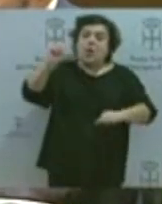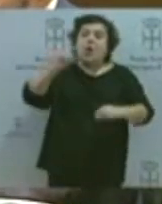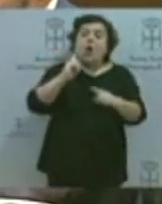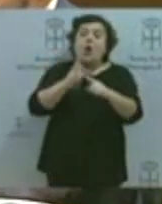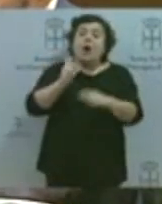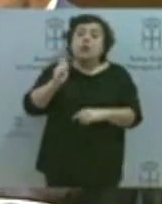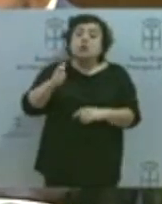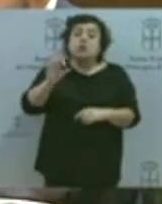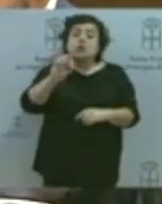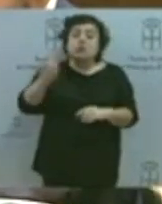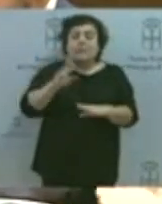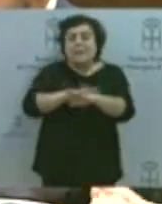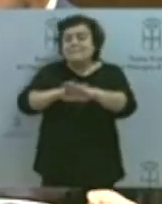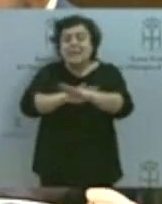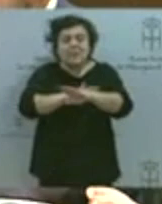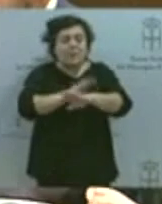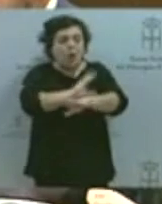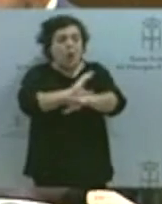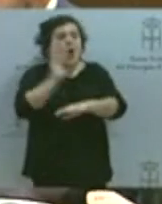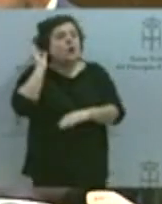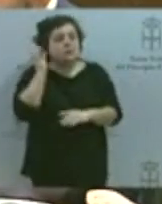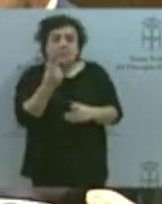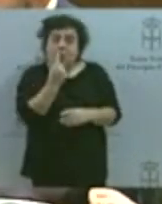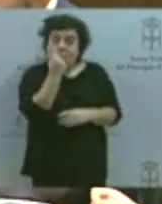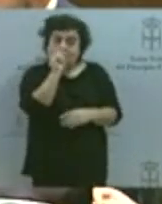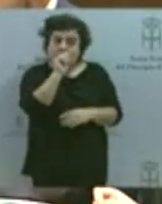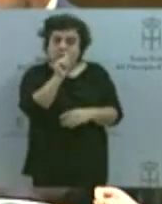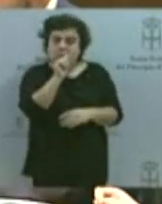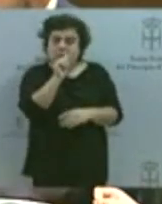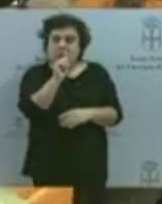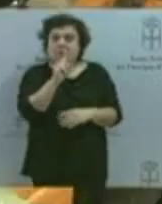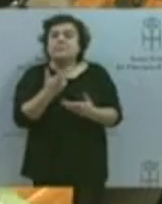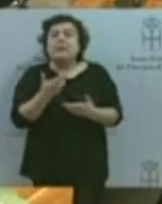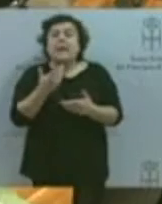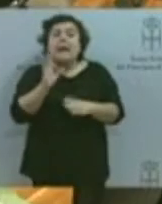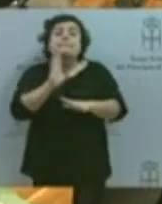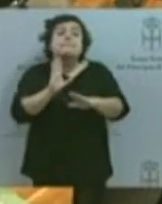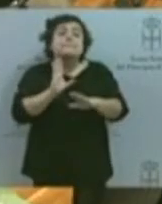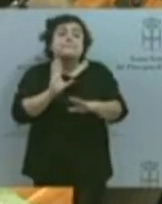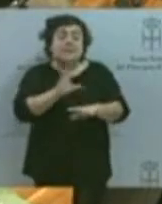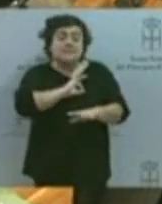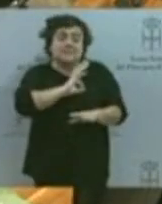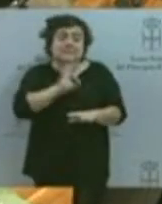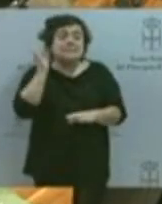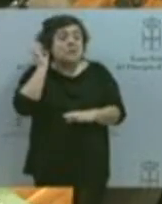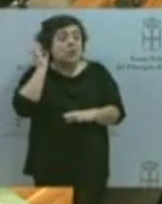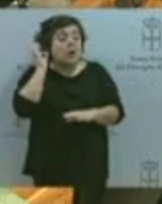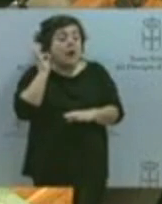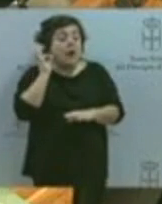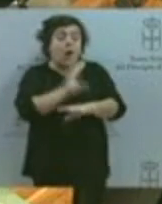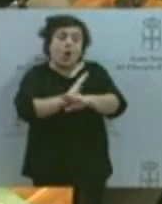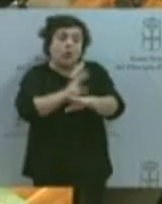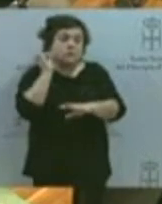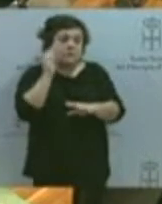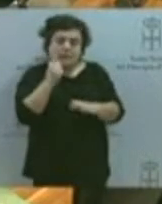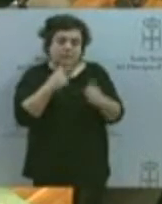segundín. Tengo entendido que son las ventanas. Señora consejera, un segundín, que le paro el tiempo. Le ruego que mantengan el